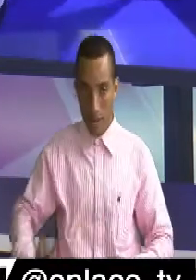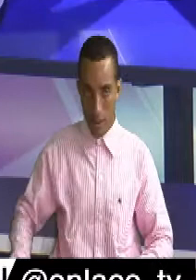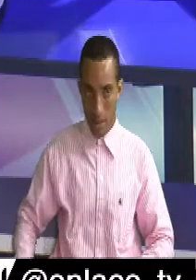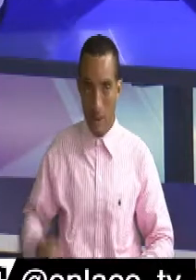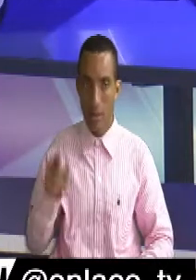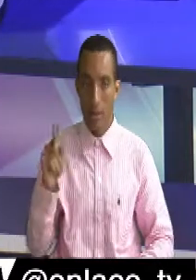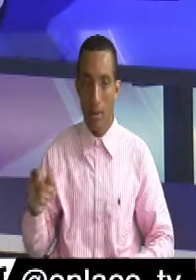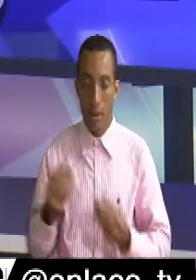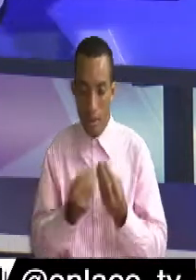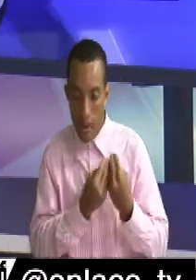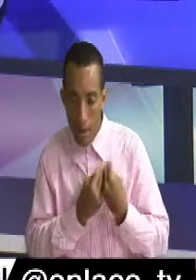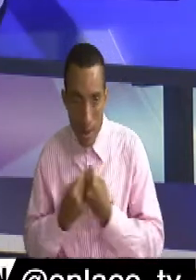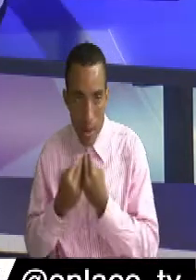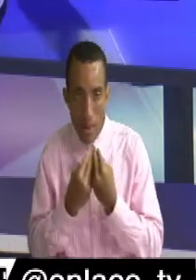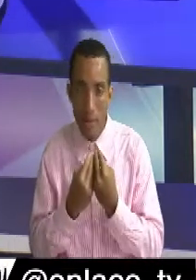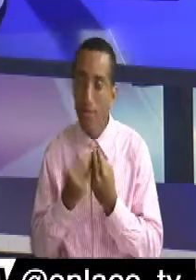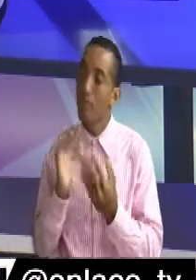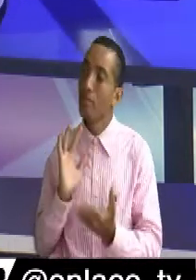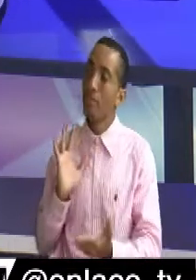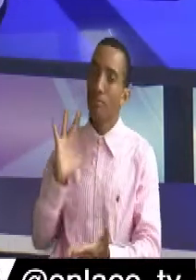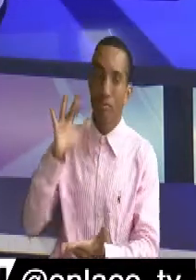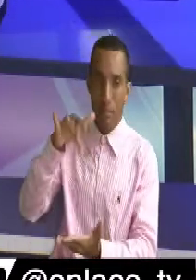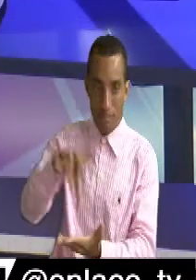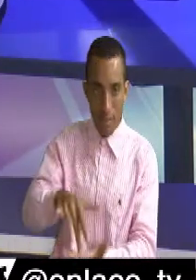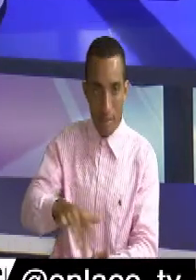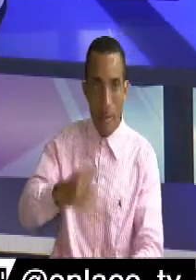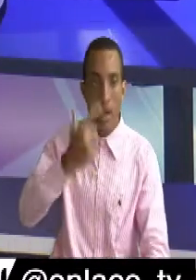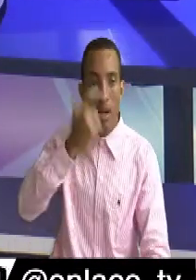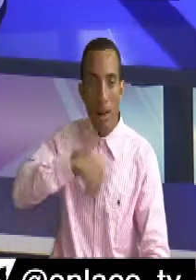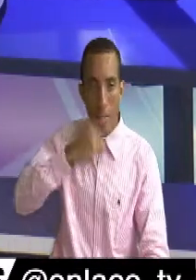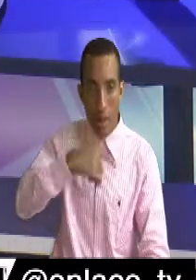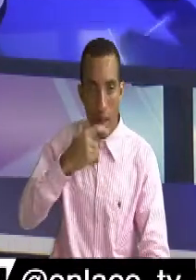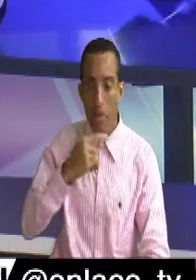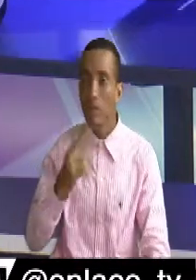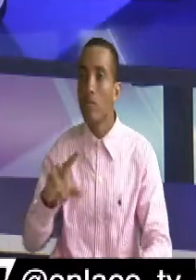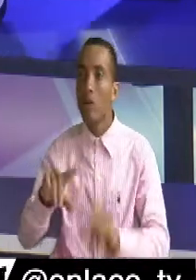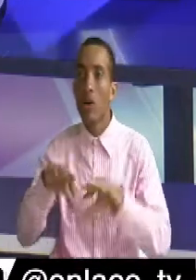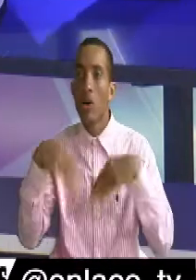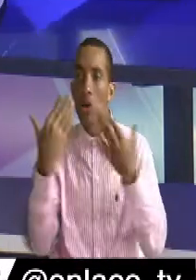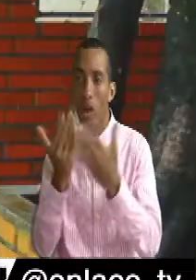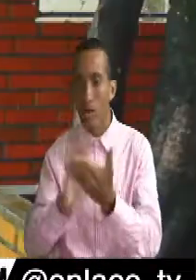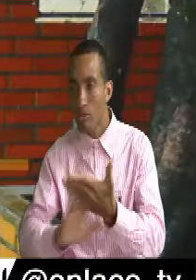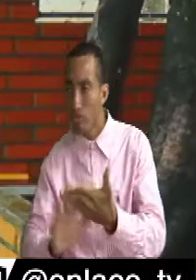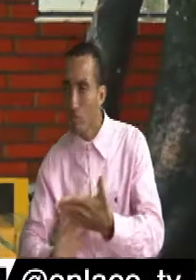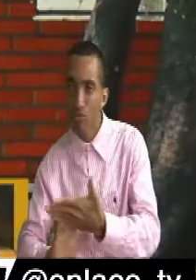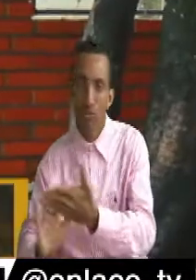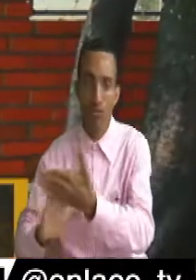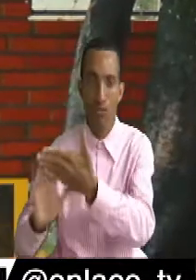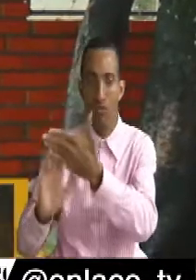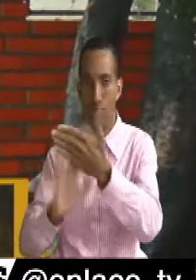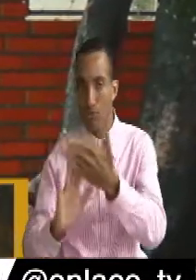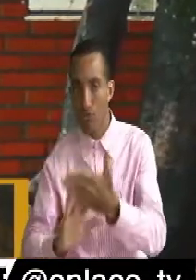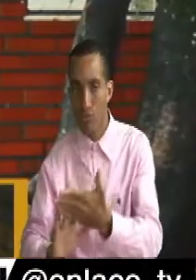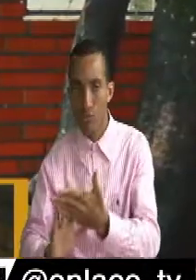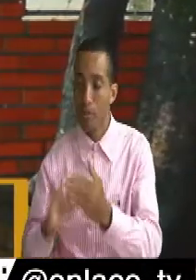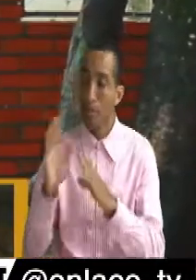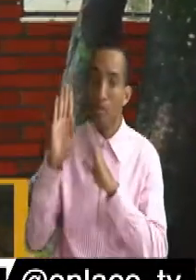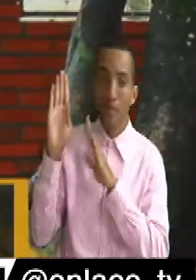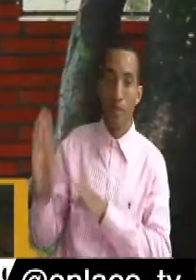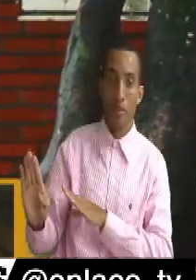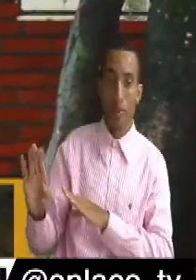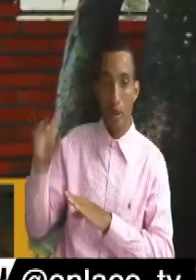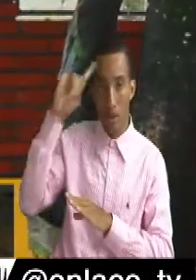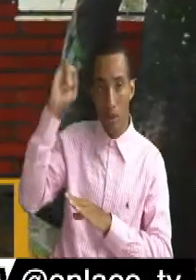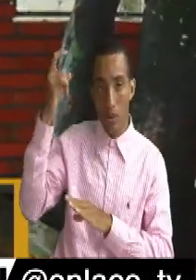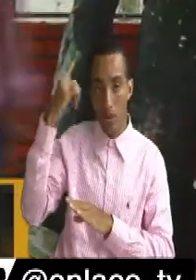de Chucurí, en donde comenzarán próximamente obras de mejoramiento en el colegio de esta zona rural. Representantes del gobierno local,